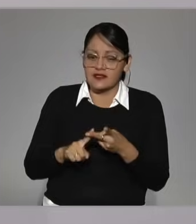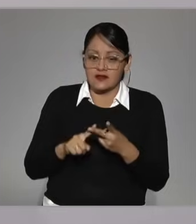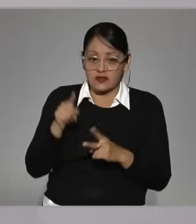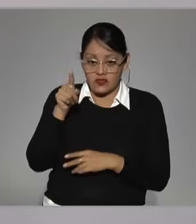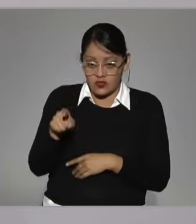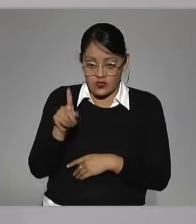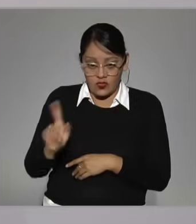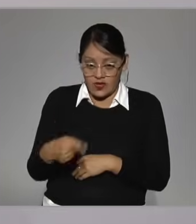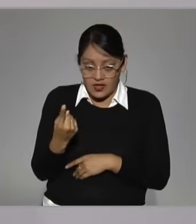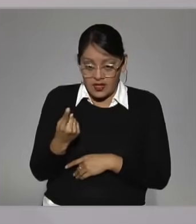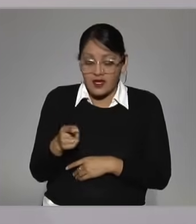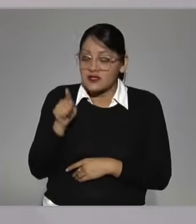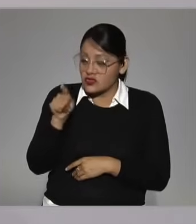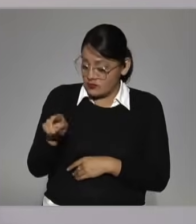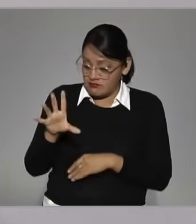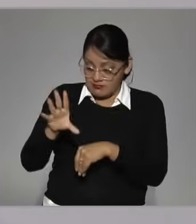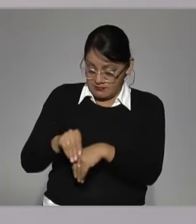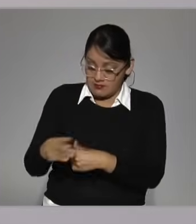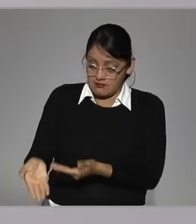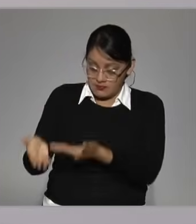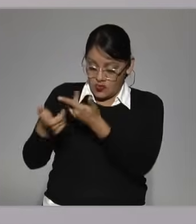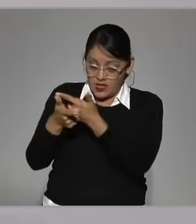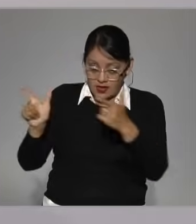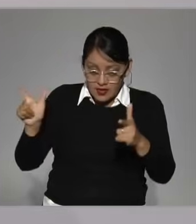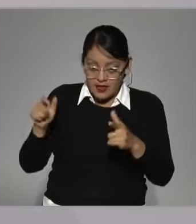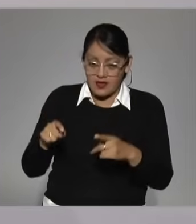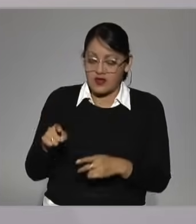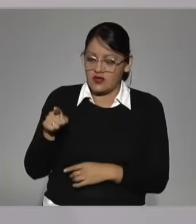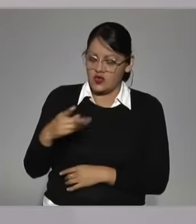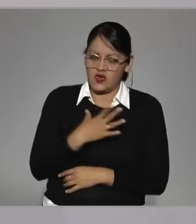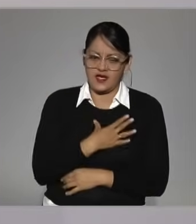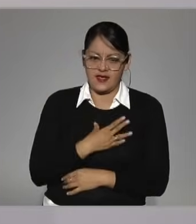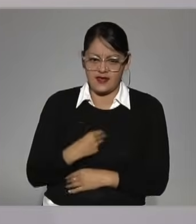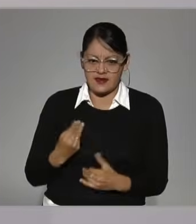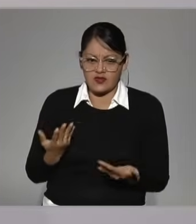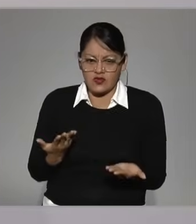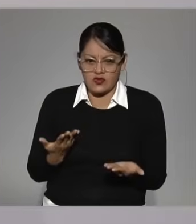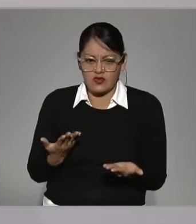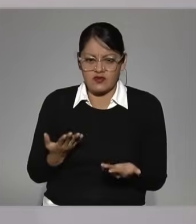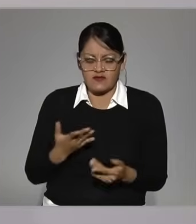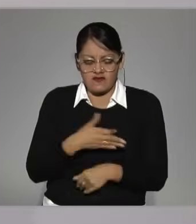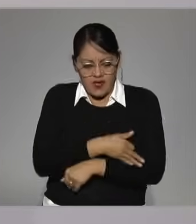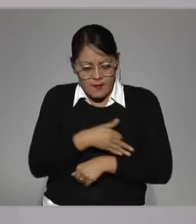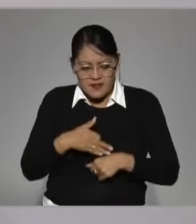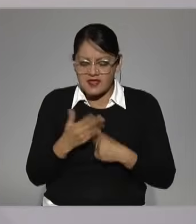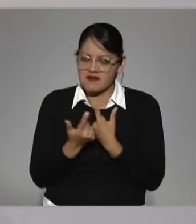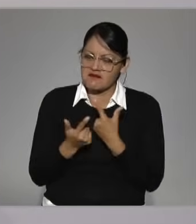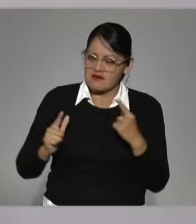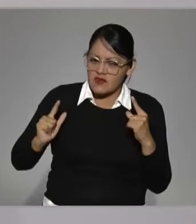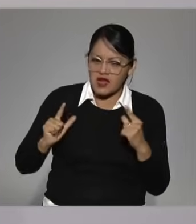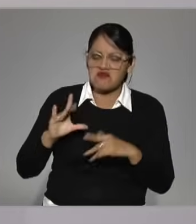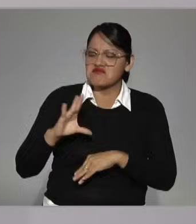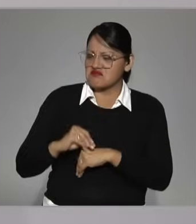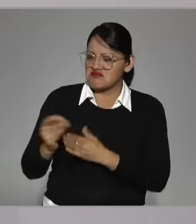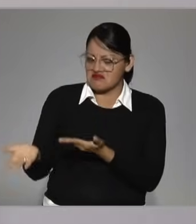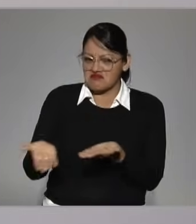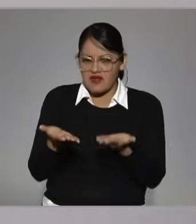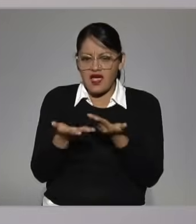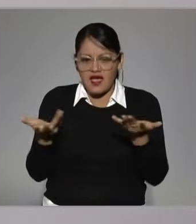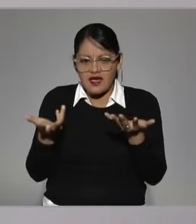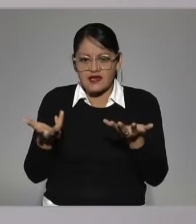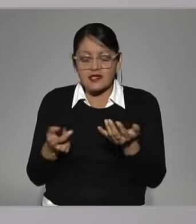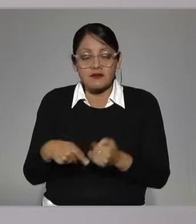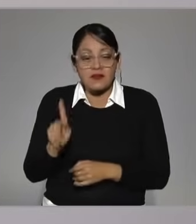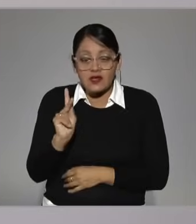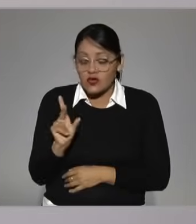eres te di la libertad, eres un hijo somos una familia muy libre y te permitimos que hagas esto. Pero